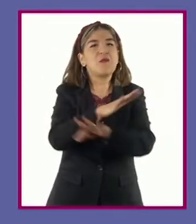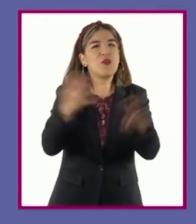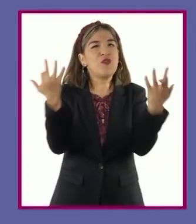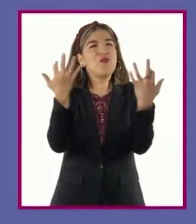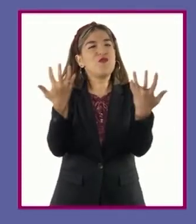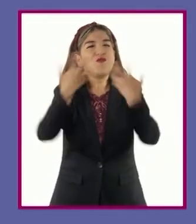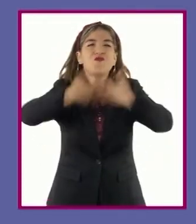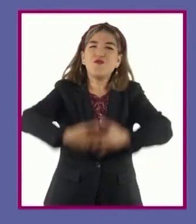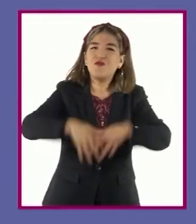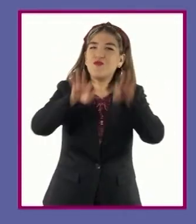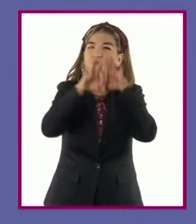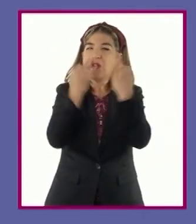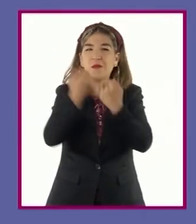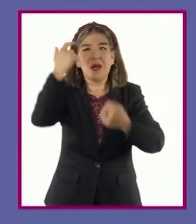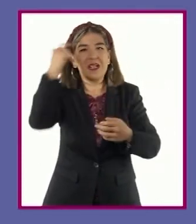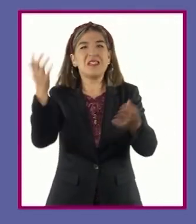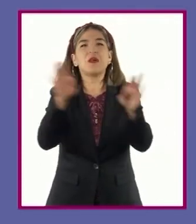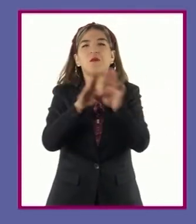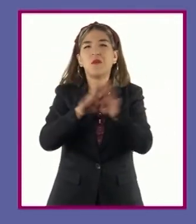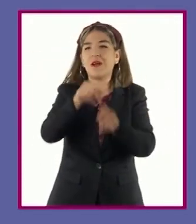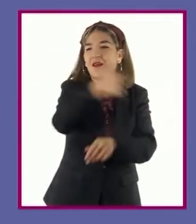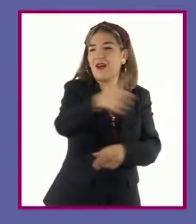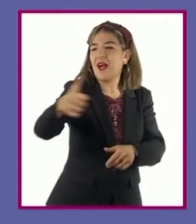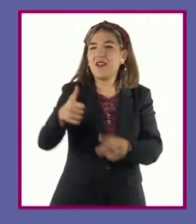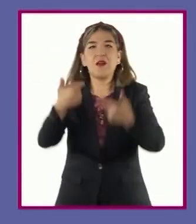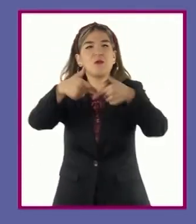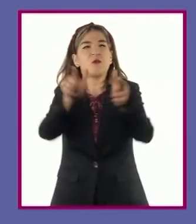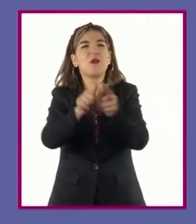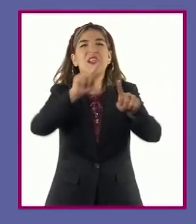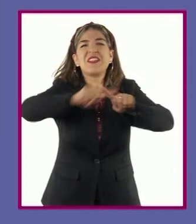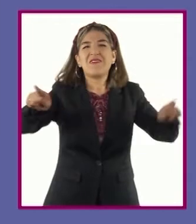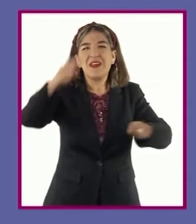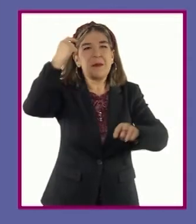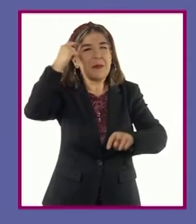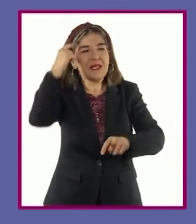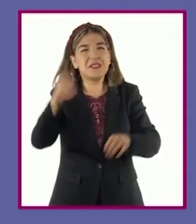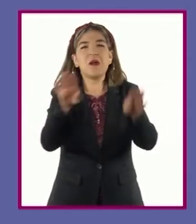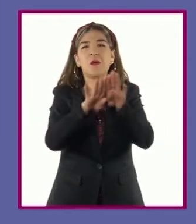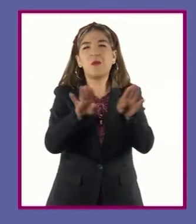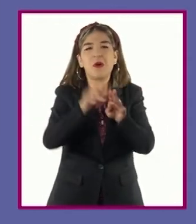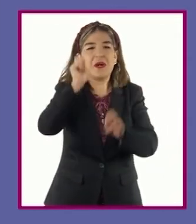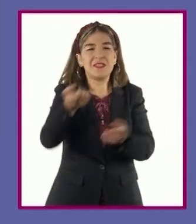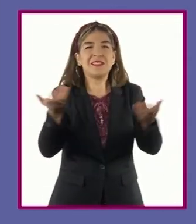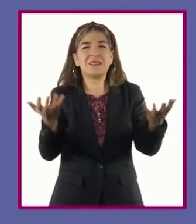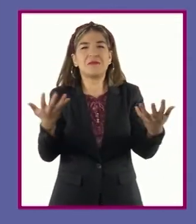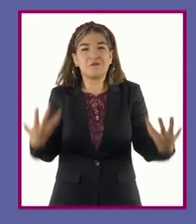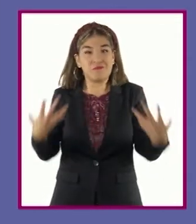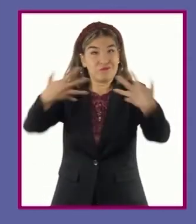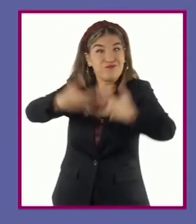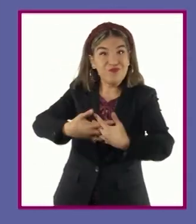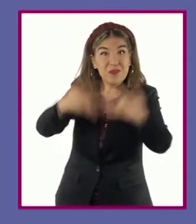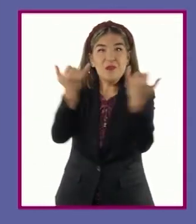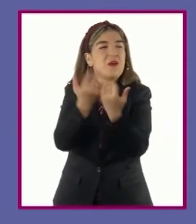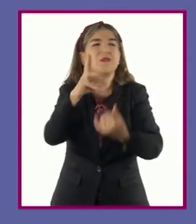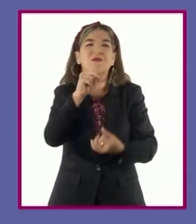pensar choquen entre estos mismos grupos que pueden ser coincidir geográficamente, pero que